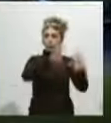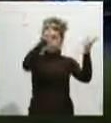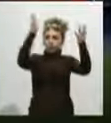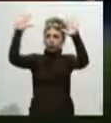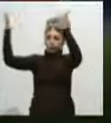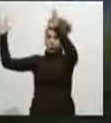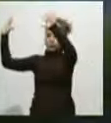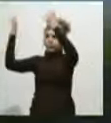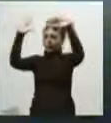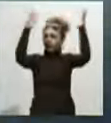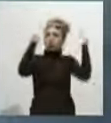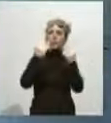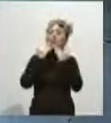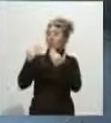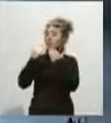Muchas gracias.